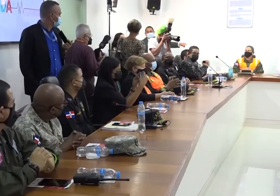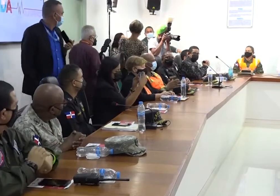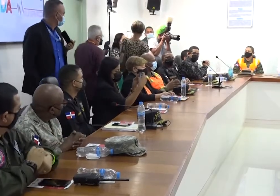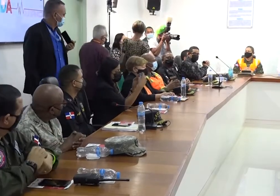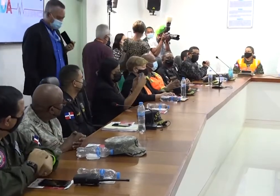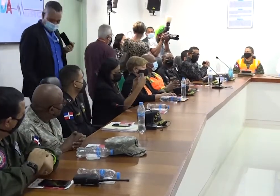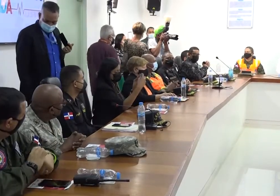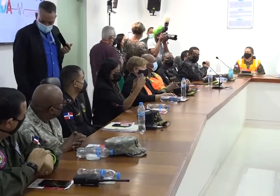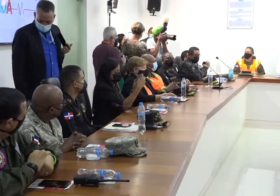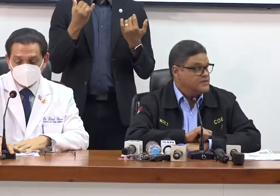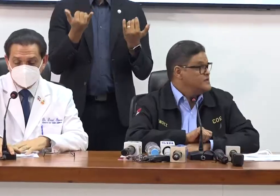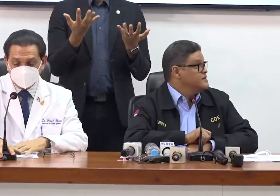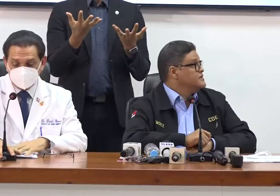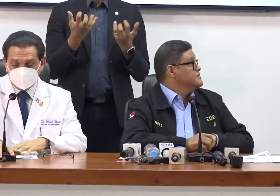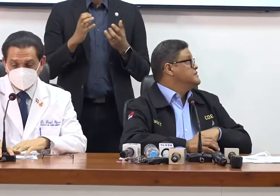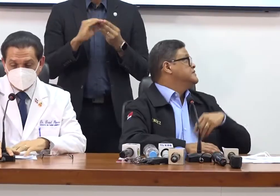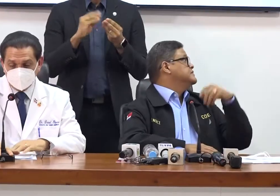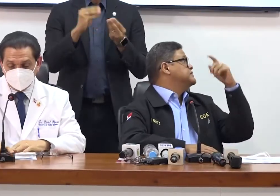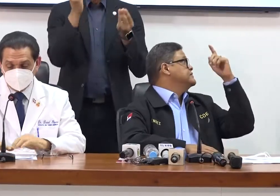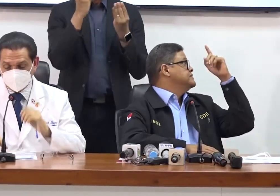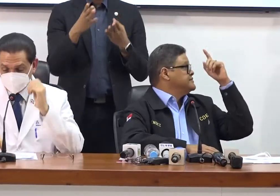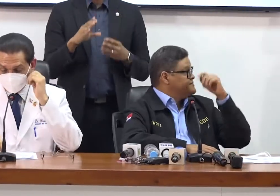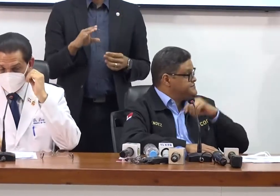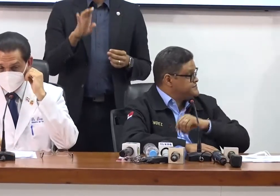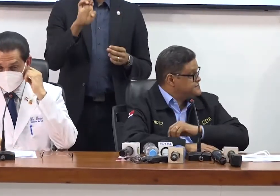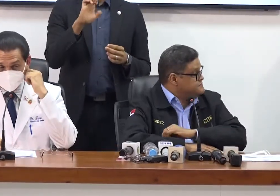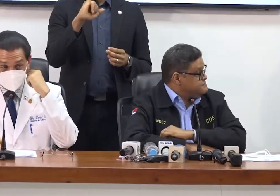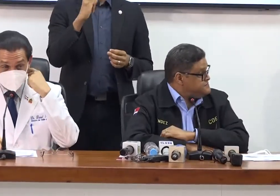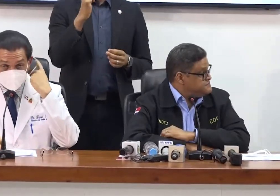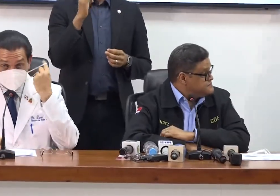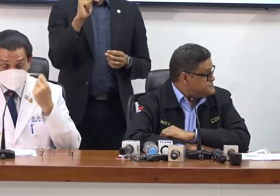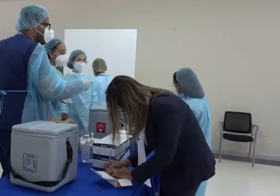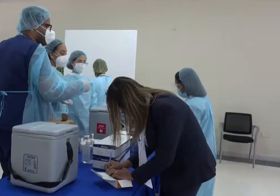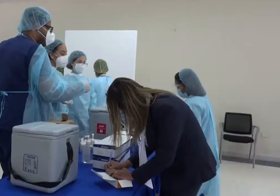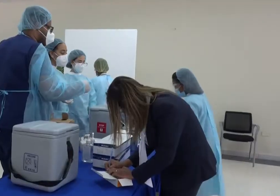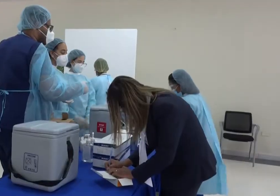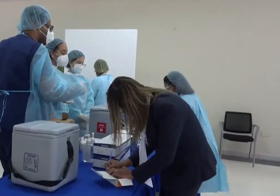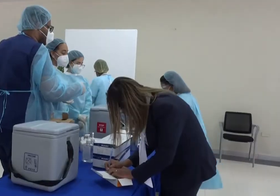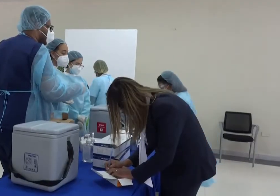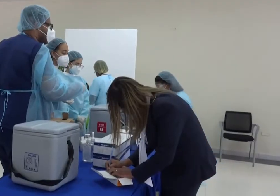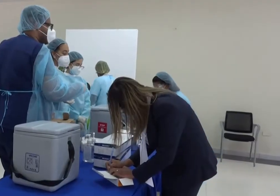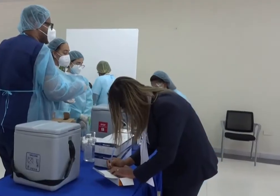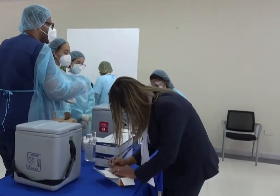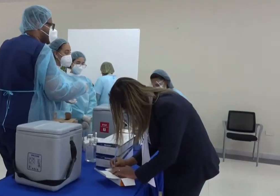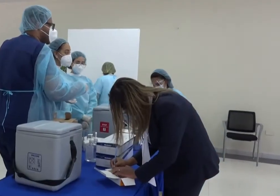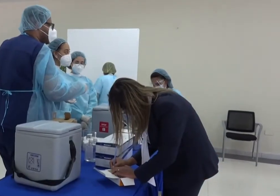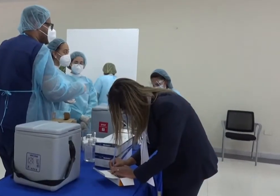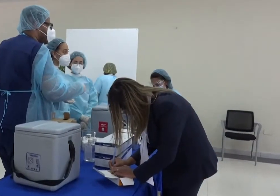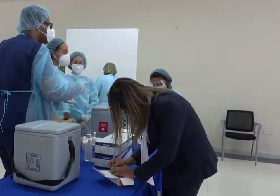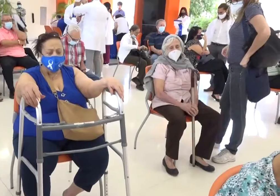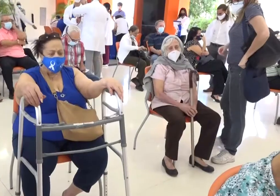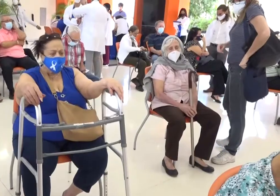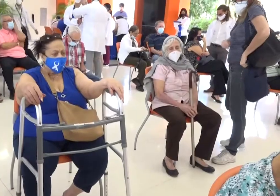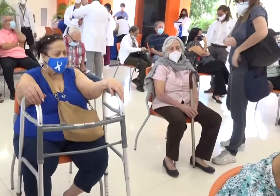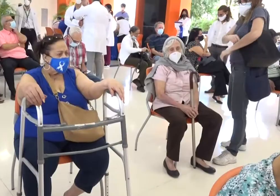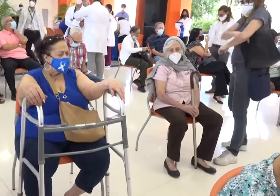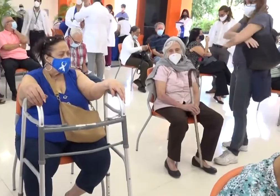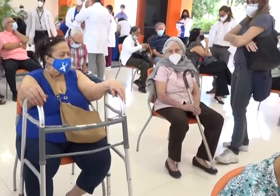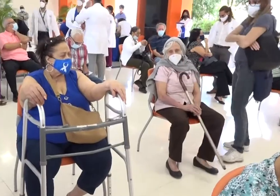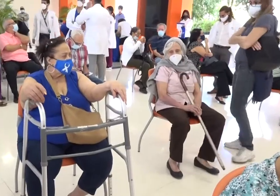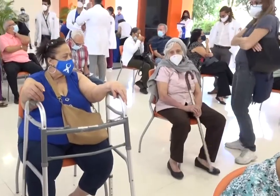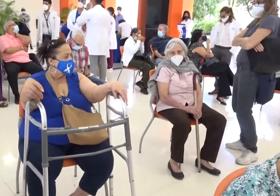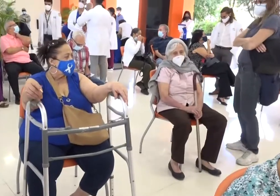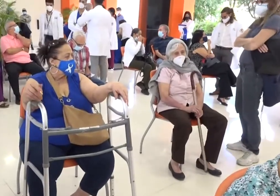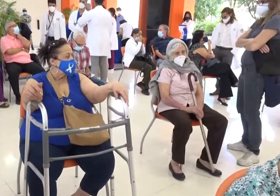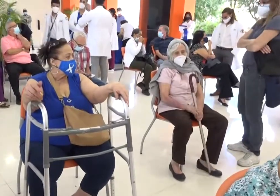rueda de prensa del COE, el ministro de Salud Pública, doctor Daniel Rivera, informó que durante el asueto de Semana Santa continuarán con la vacunación